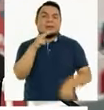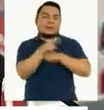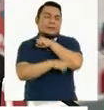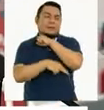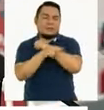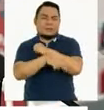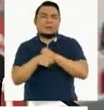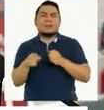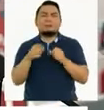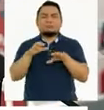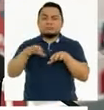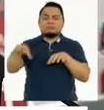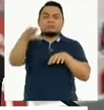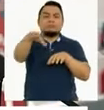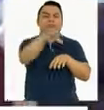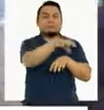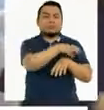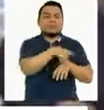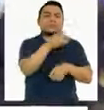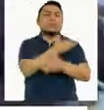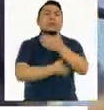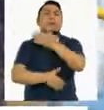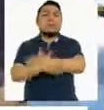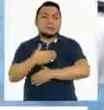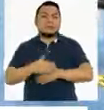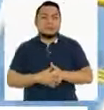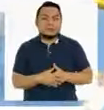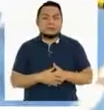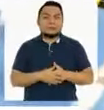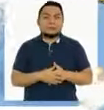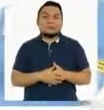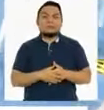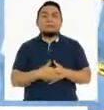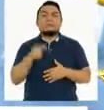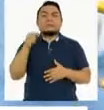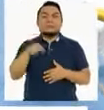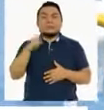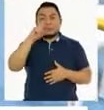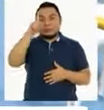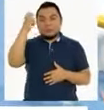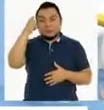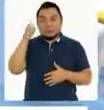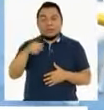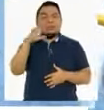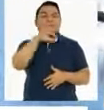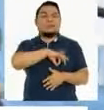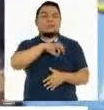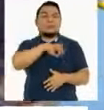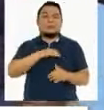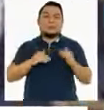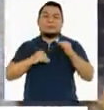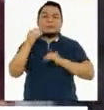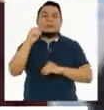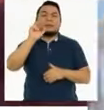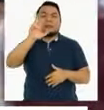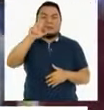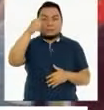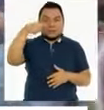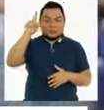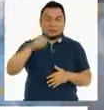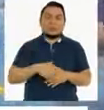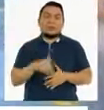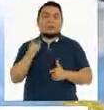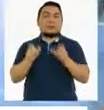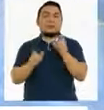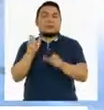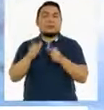Nacional Multisectorial de Discapacidad. Esta política beneficiará a más de 3 millones